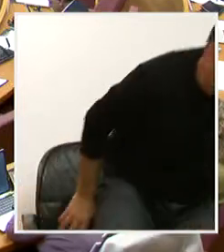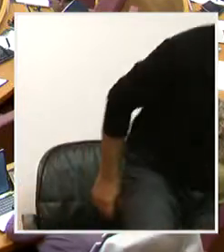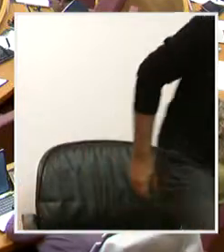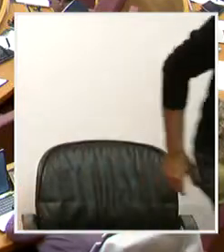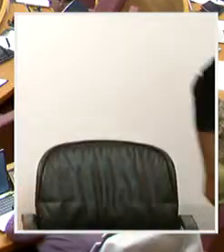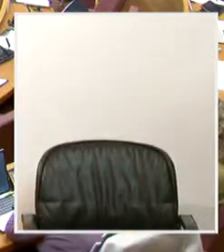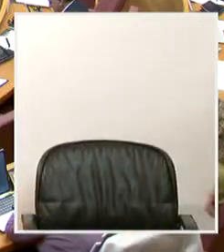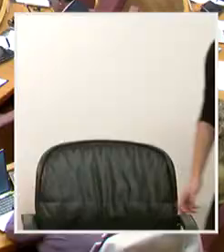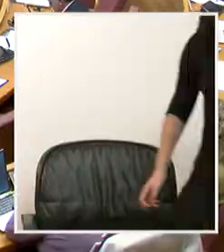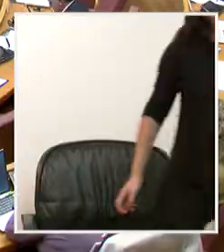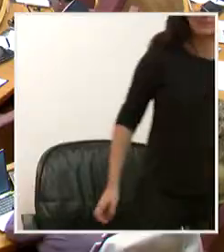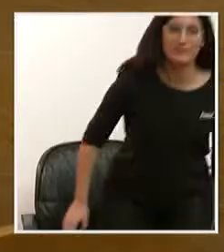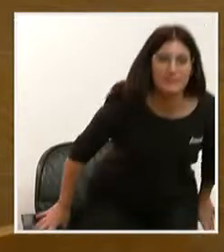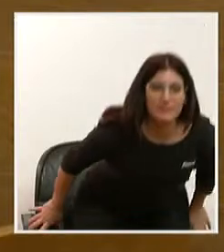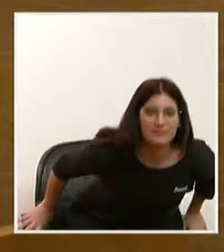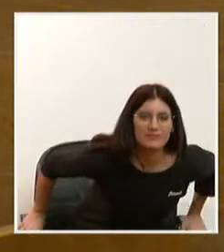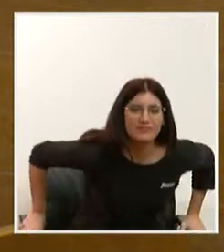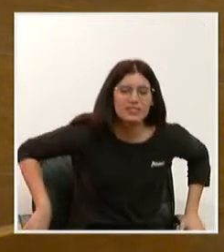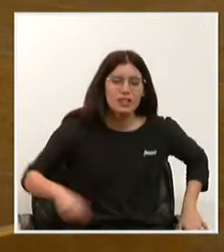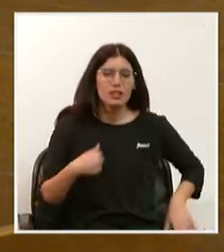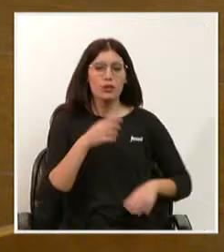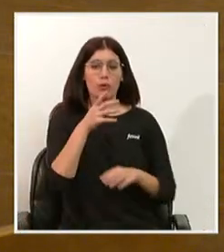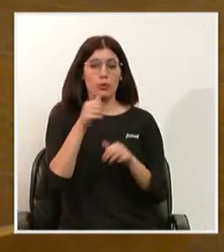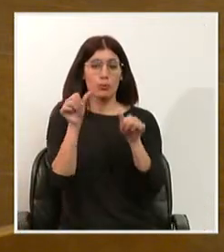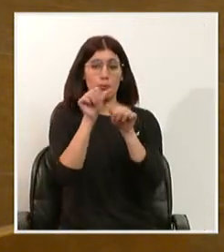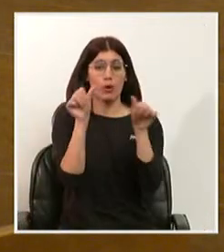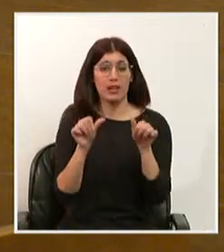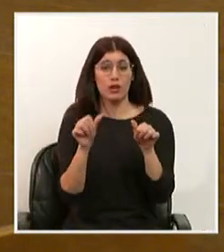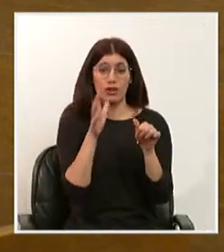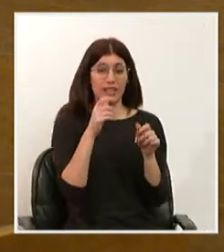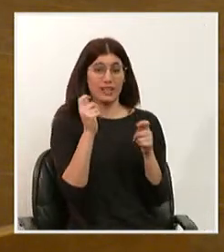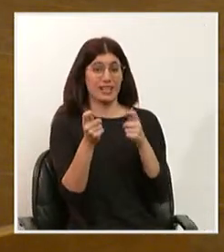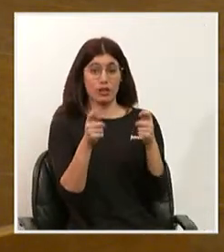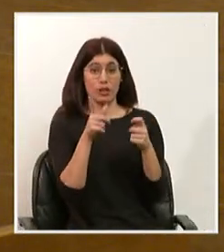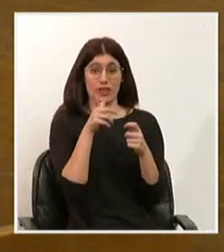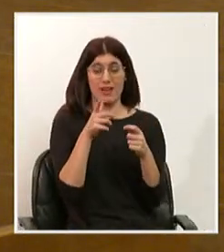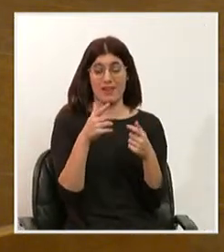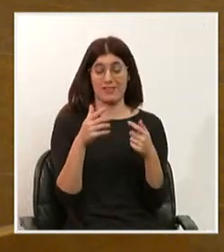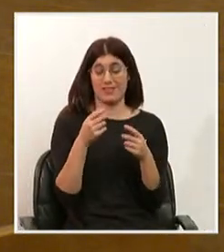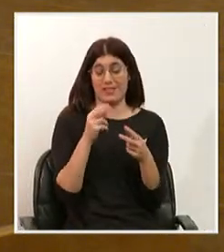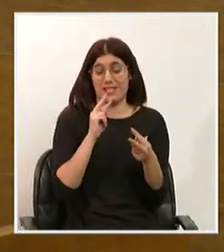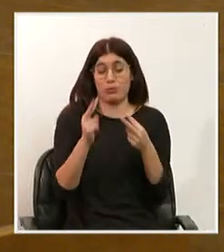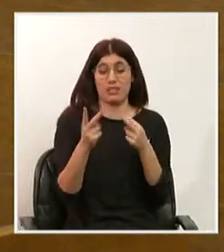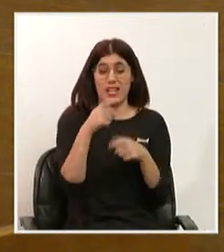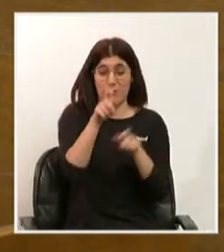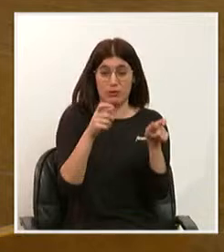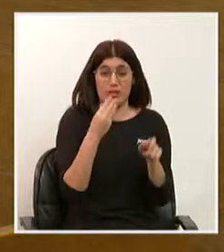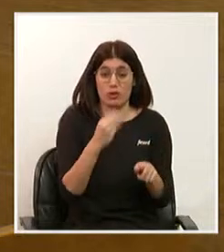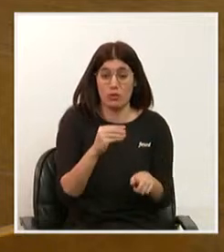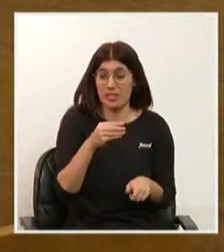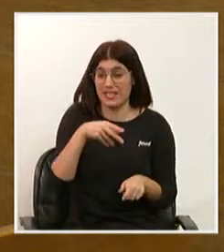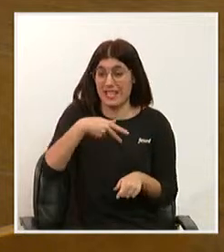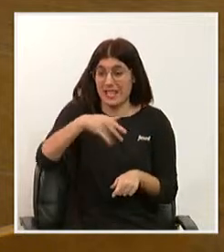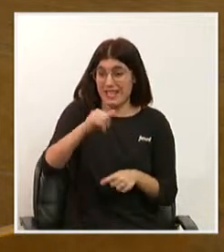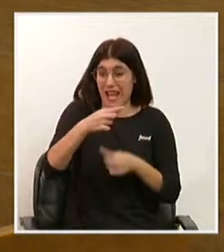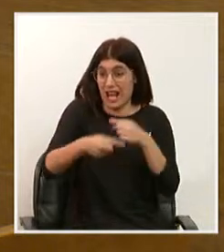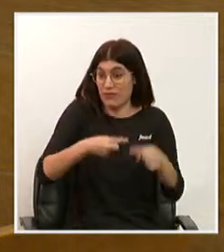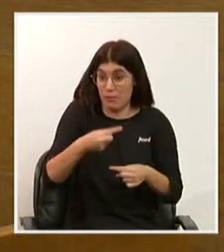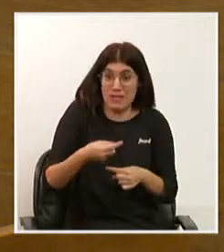un mod que no Don respo ni a la ni a families vulnerables ni a persones tradores que veen